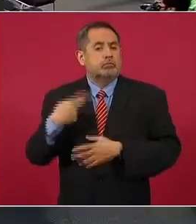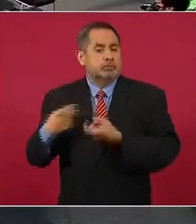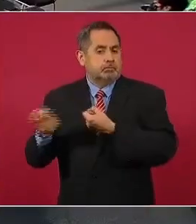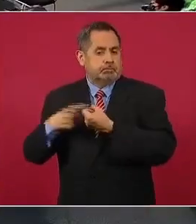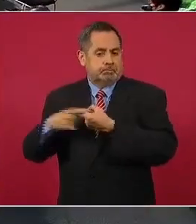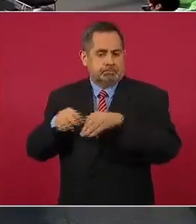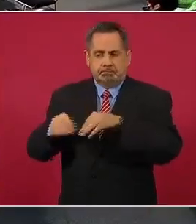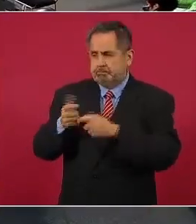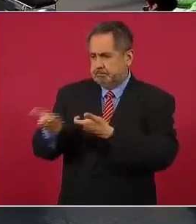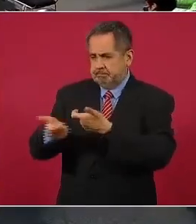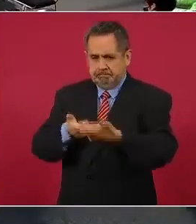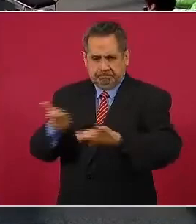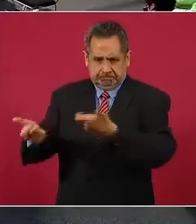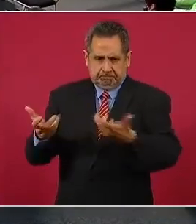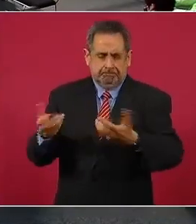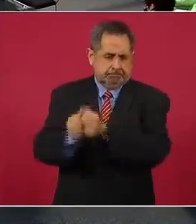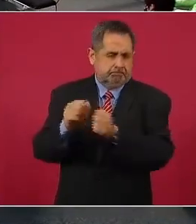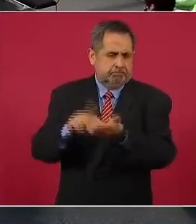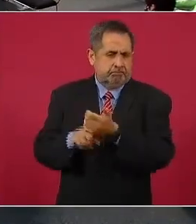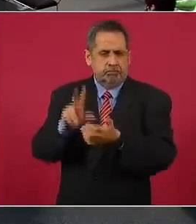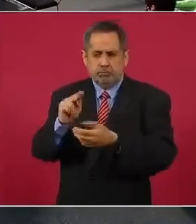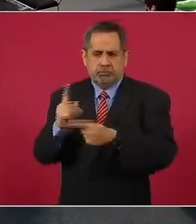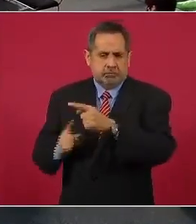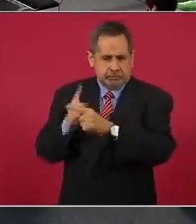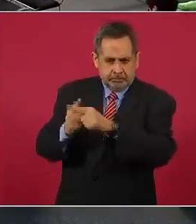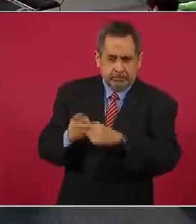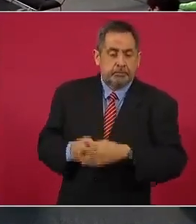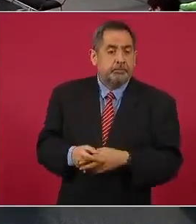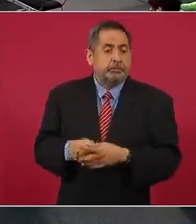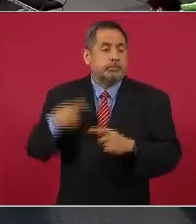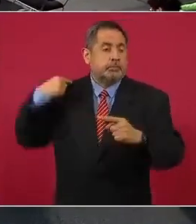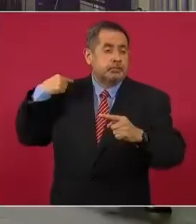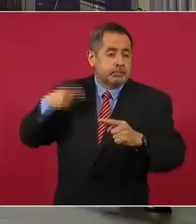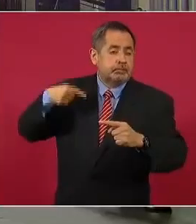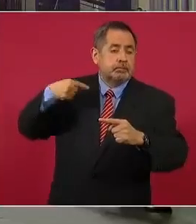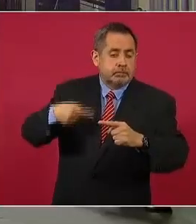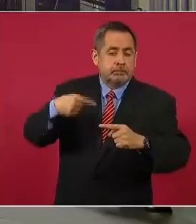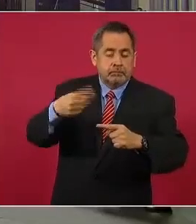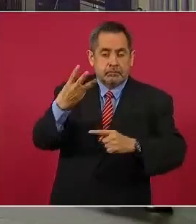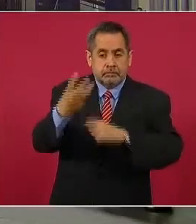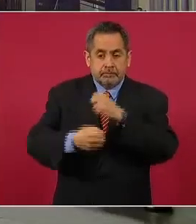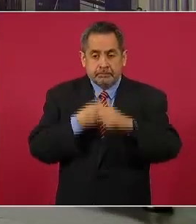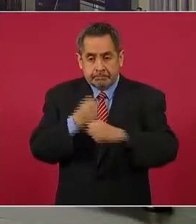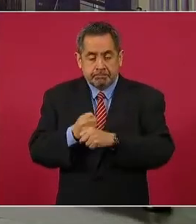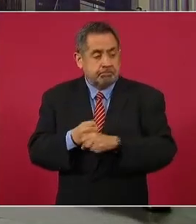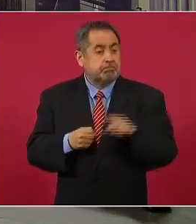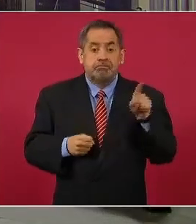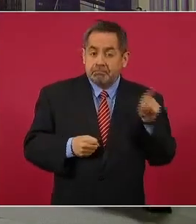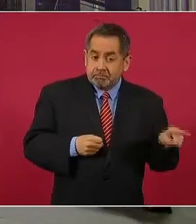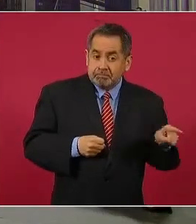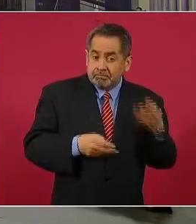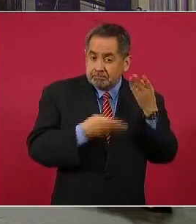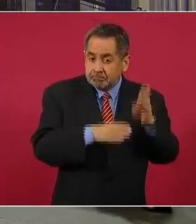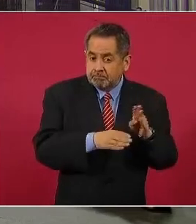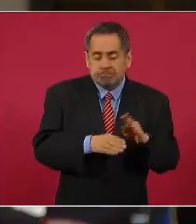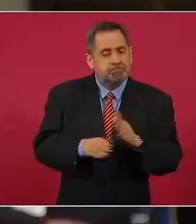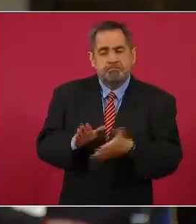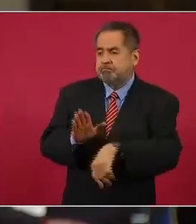directos y 80 indirectos. Hoy, a 3 años de la deuda, INVEX le está cobrando